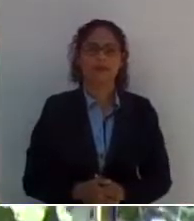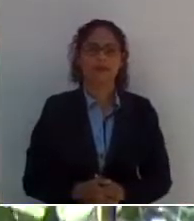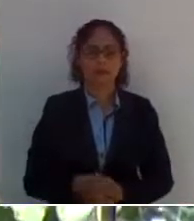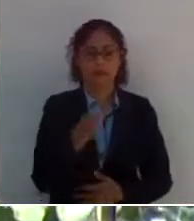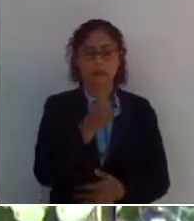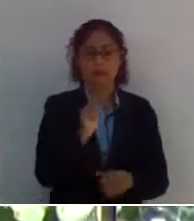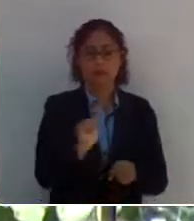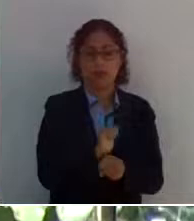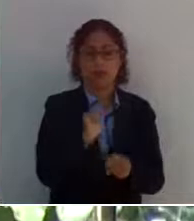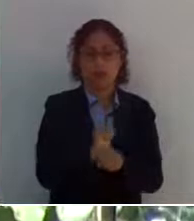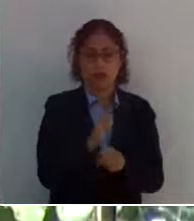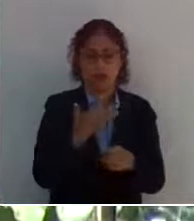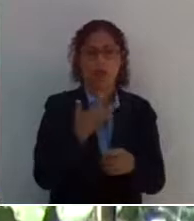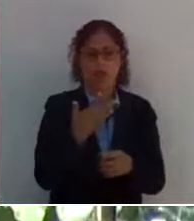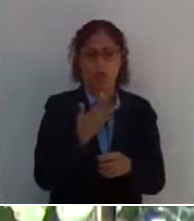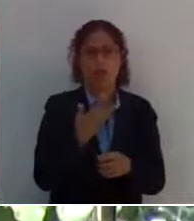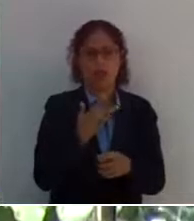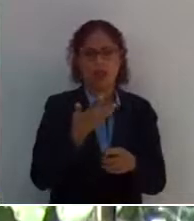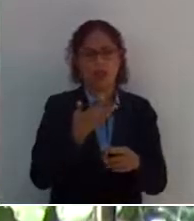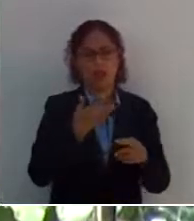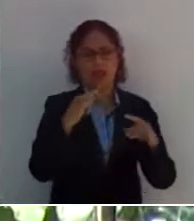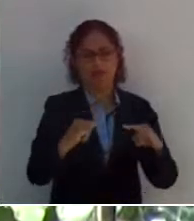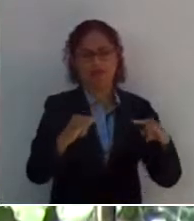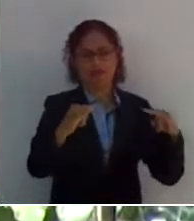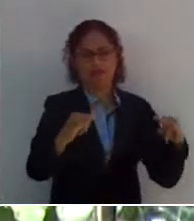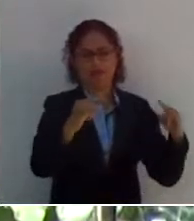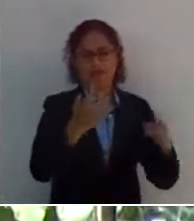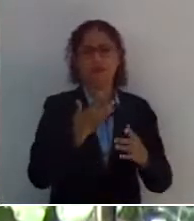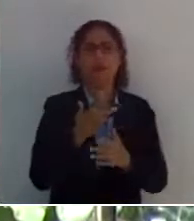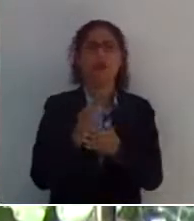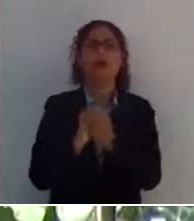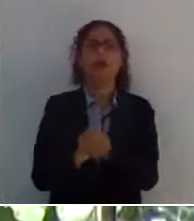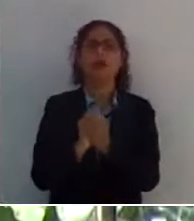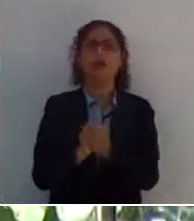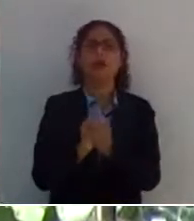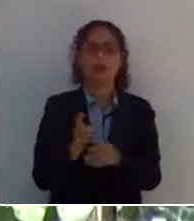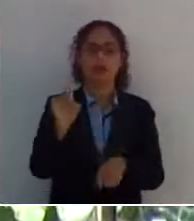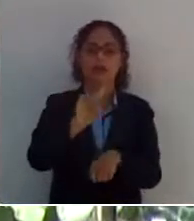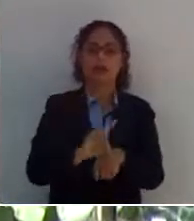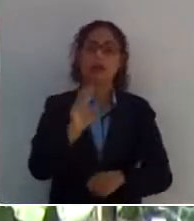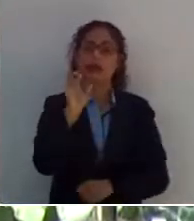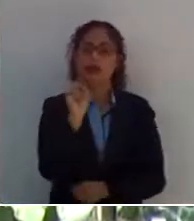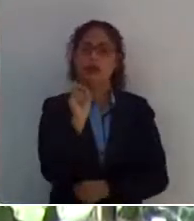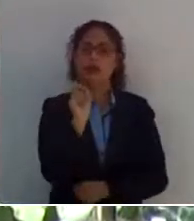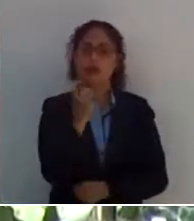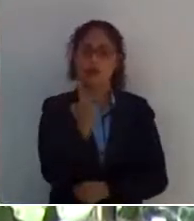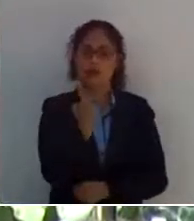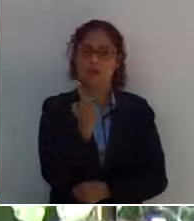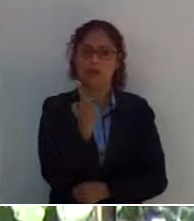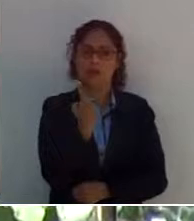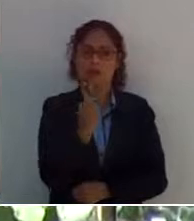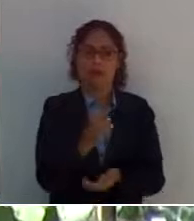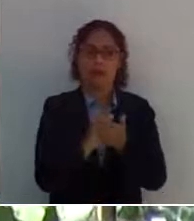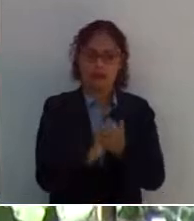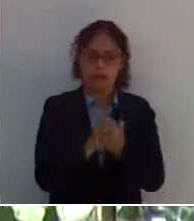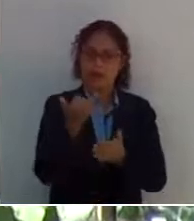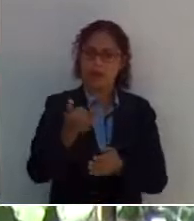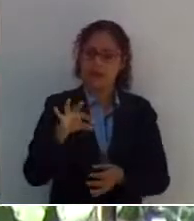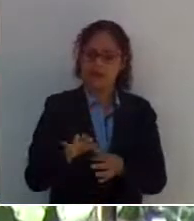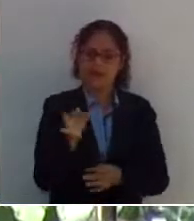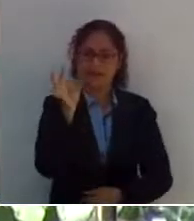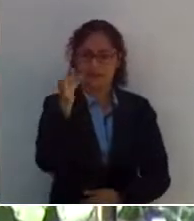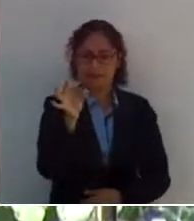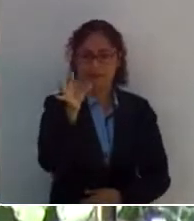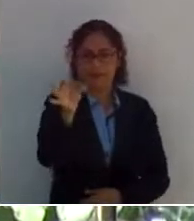Estos vehículos que ya los tenemos aquí en exhibición serán rifados el día 31, rifados y entregados el